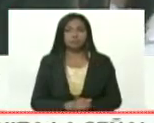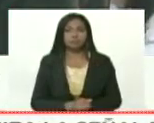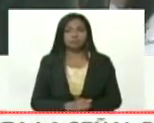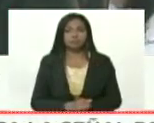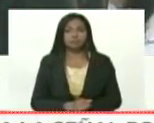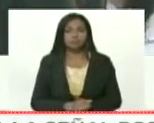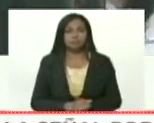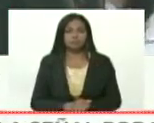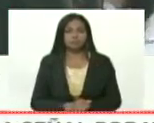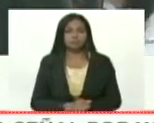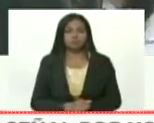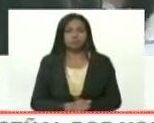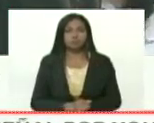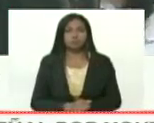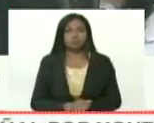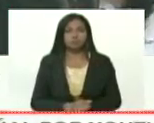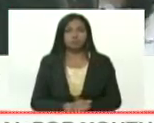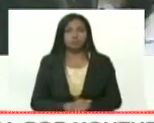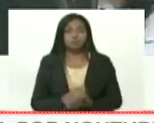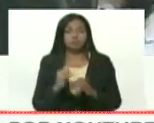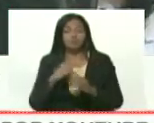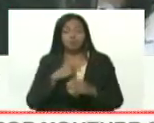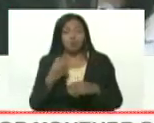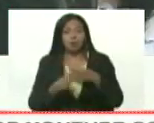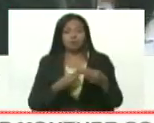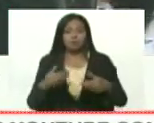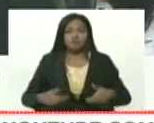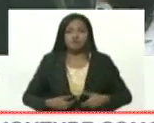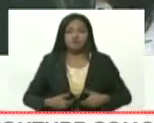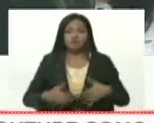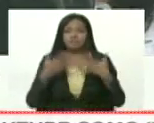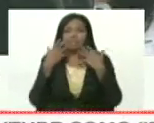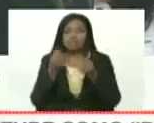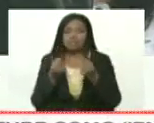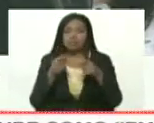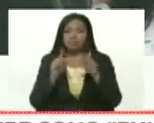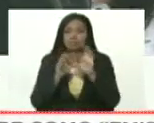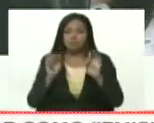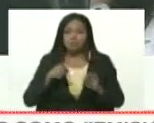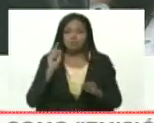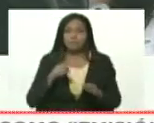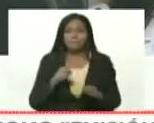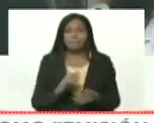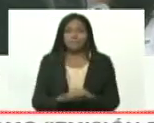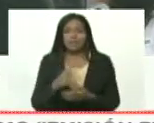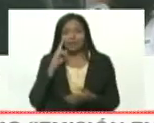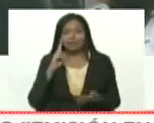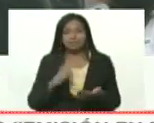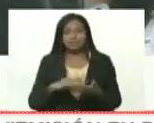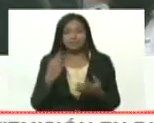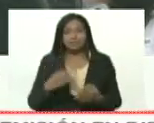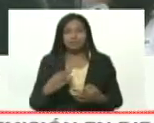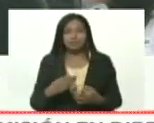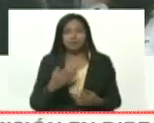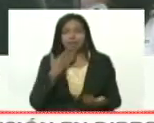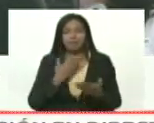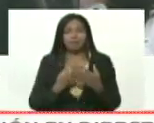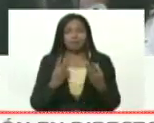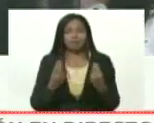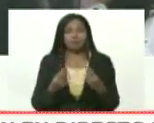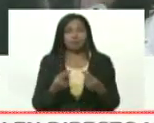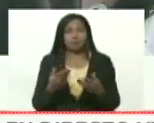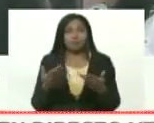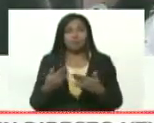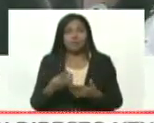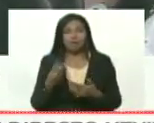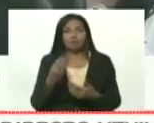Excelente. Voy a hacer un esfuerzo para tratar de entenderlo. Ten la seguridad. Te agradezco mucho. Aquí me dejas tu